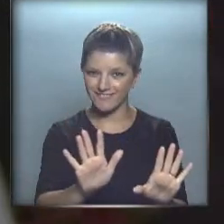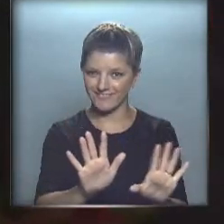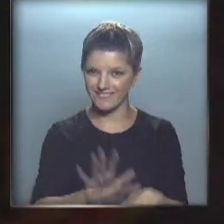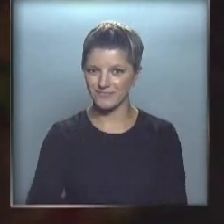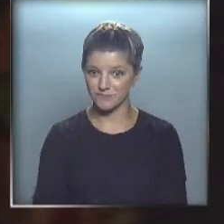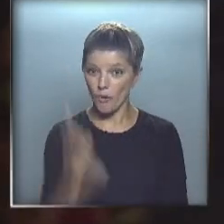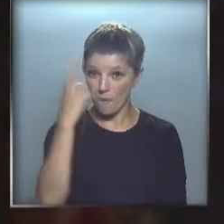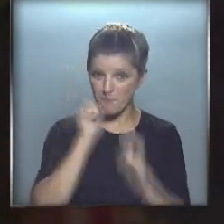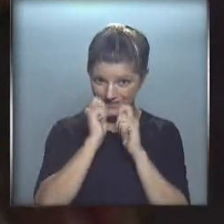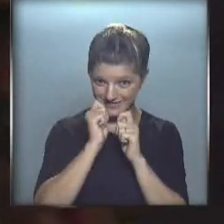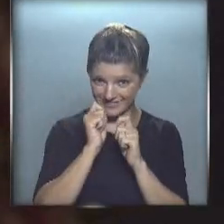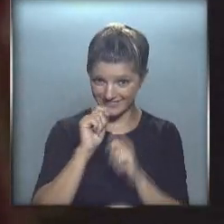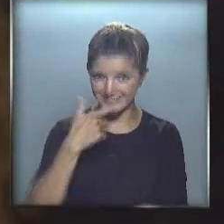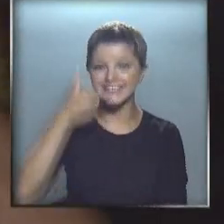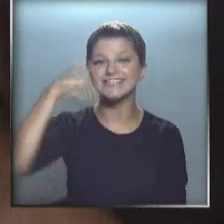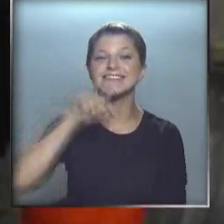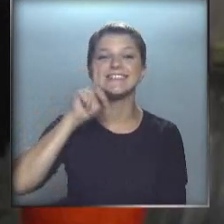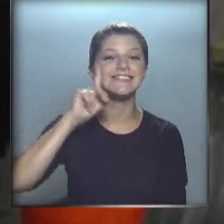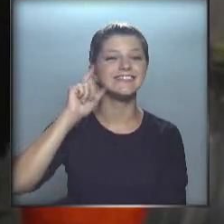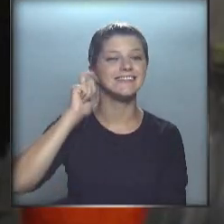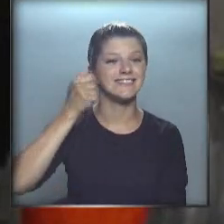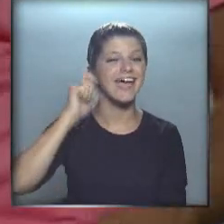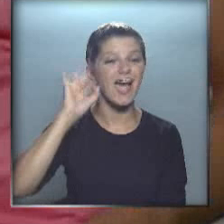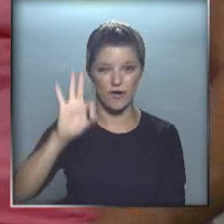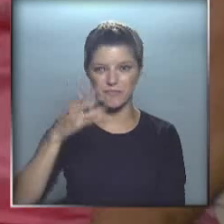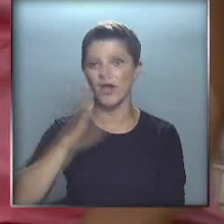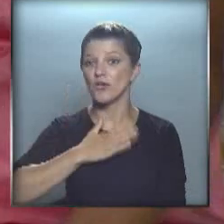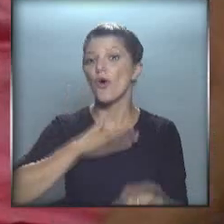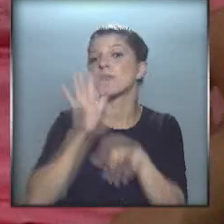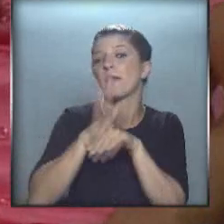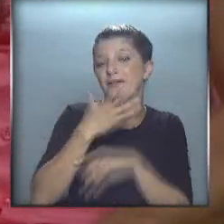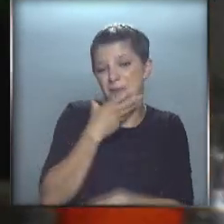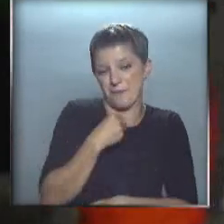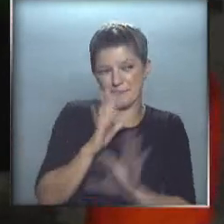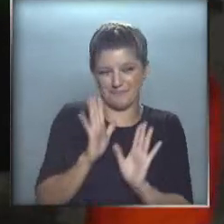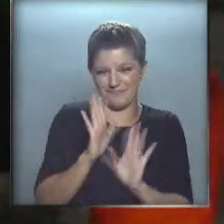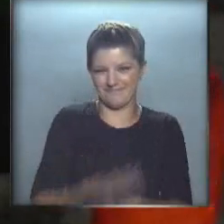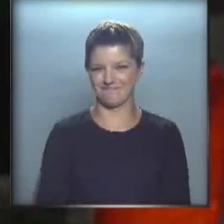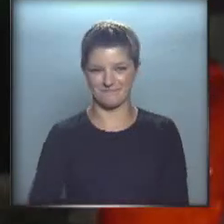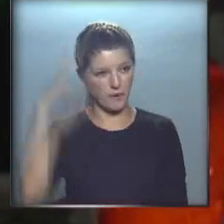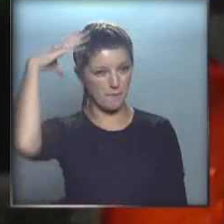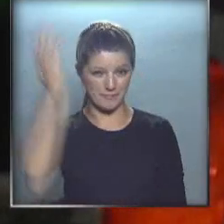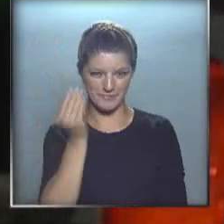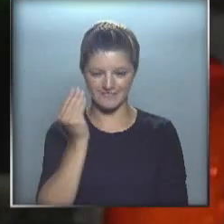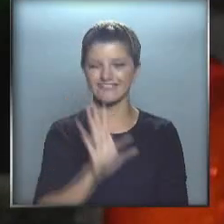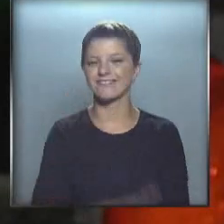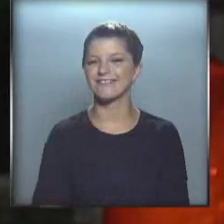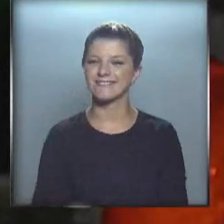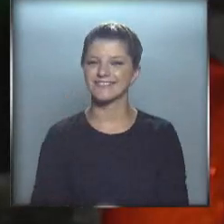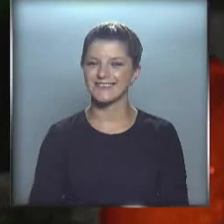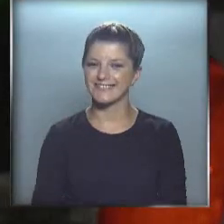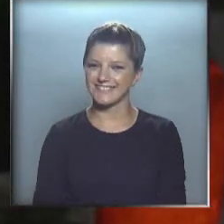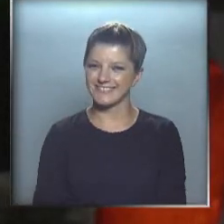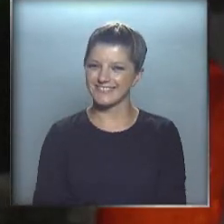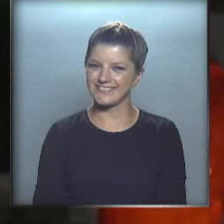¿Querés un besito de Santiago? La próxima, ahora sí. Hago de Papá Noel. Está desconsolada, impresionante. Papá,